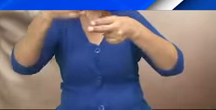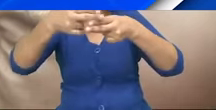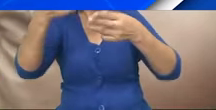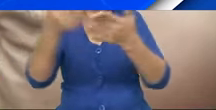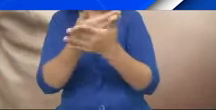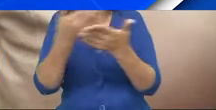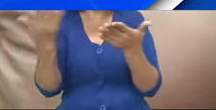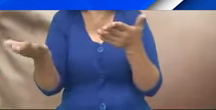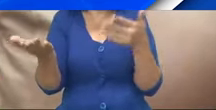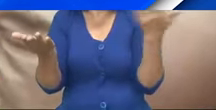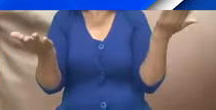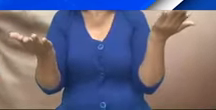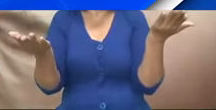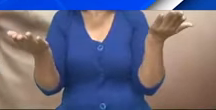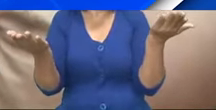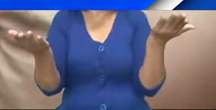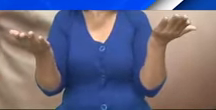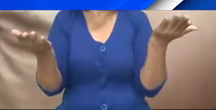Entonces,